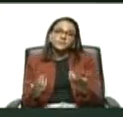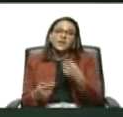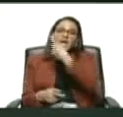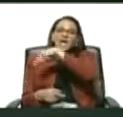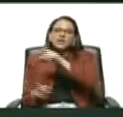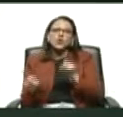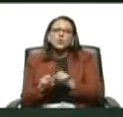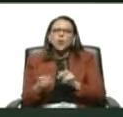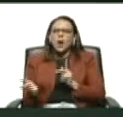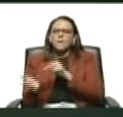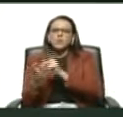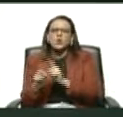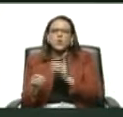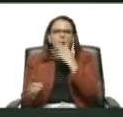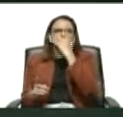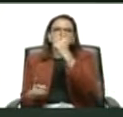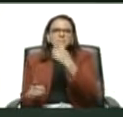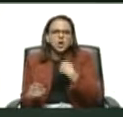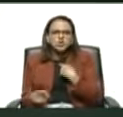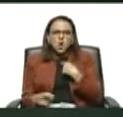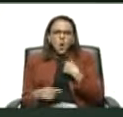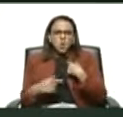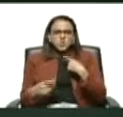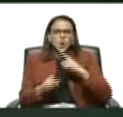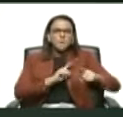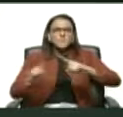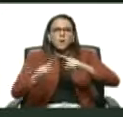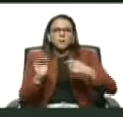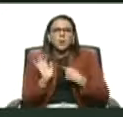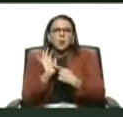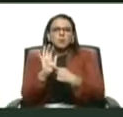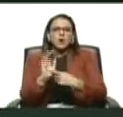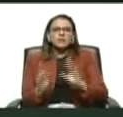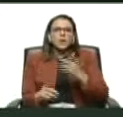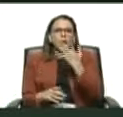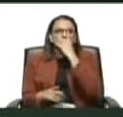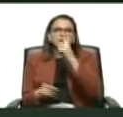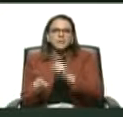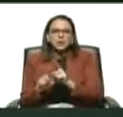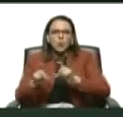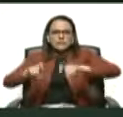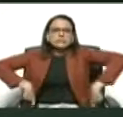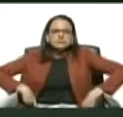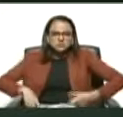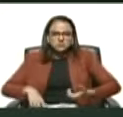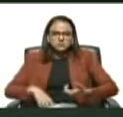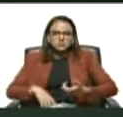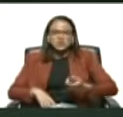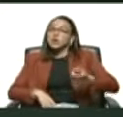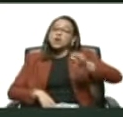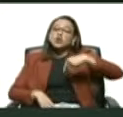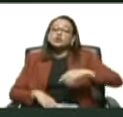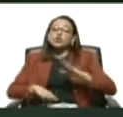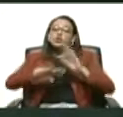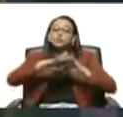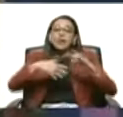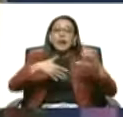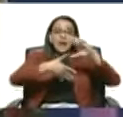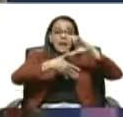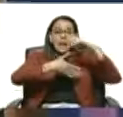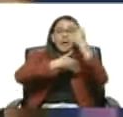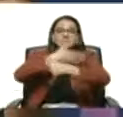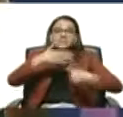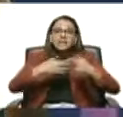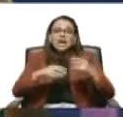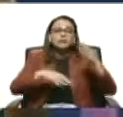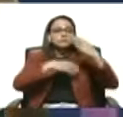adelantan a mostrar su estrategia. Y aquí nosotros nuevamente hacemos el llamado a América Latina y al